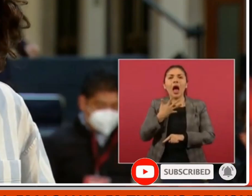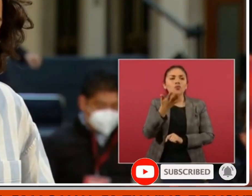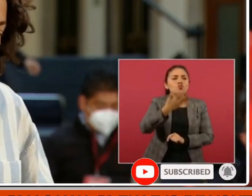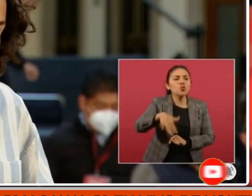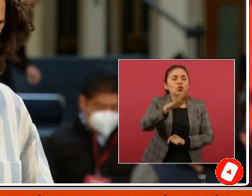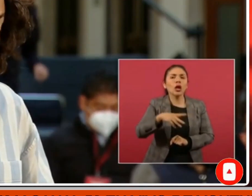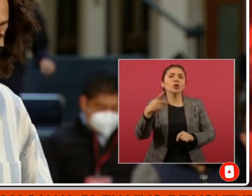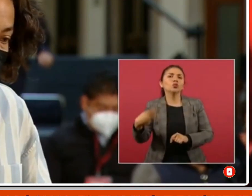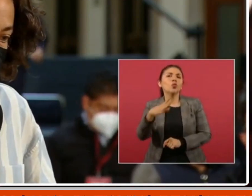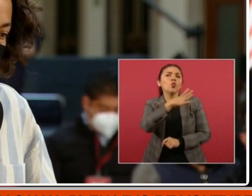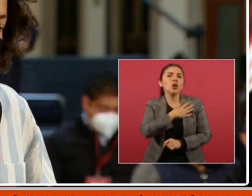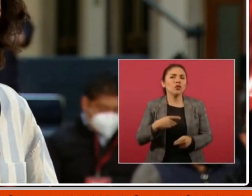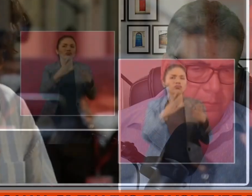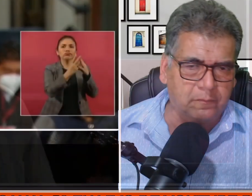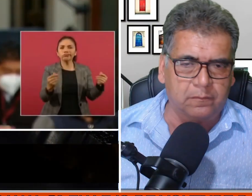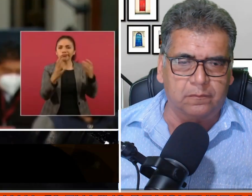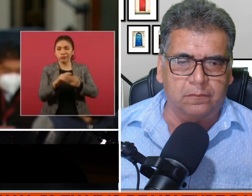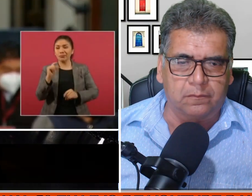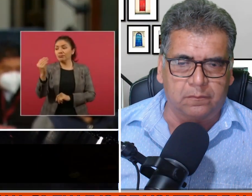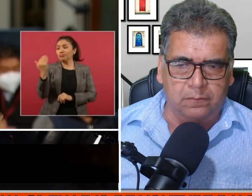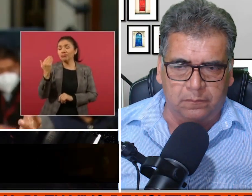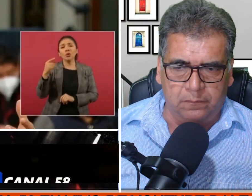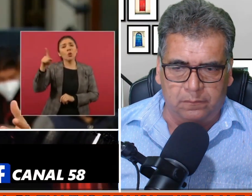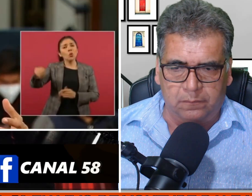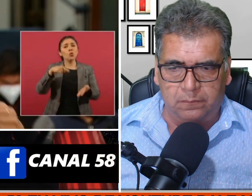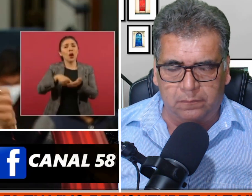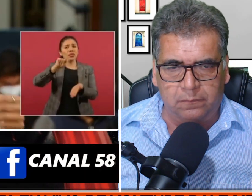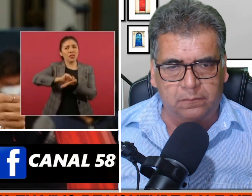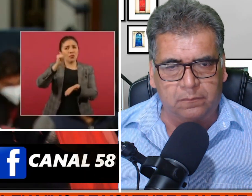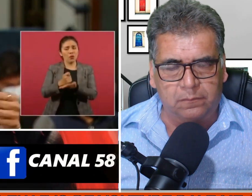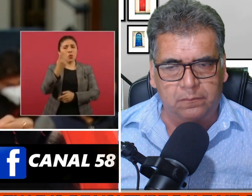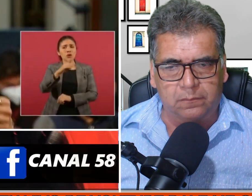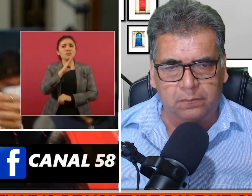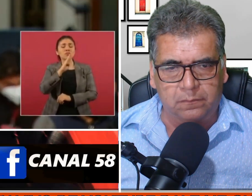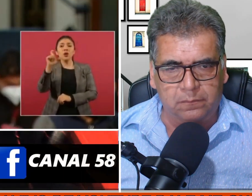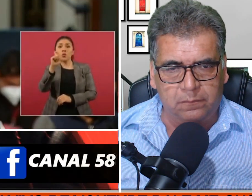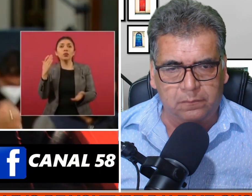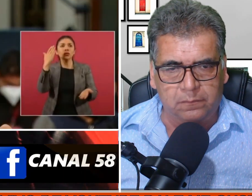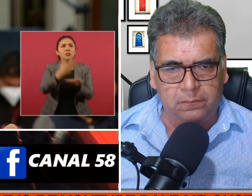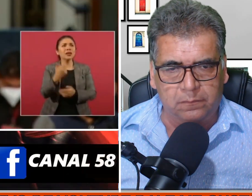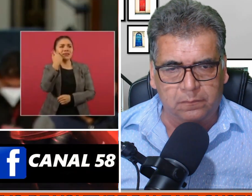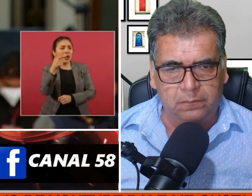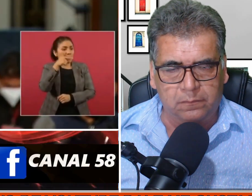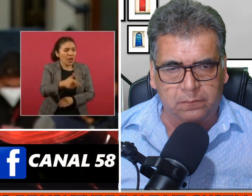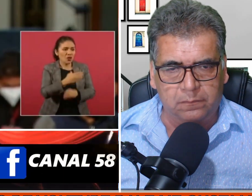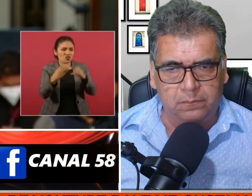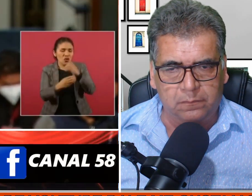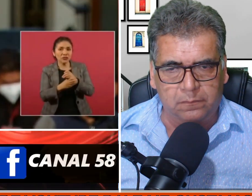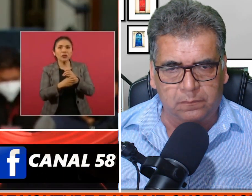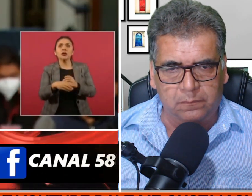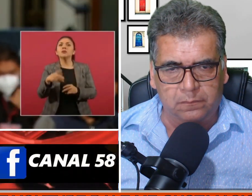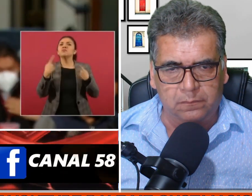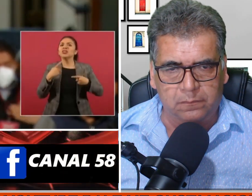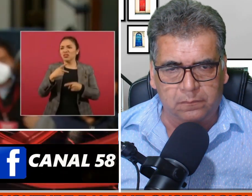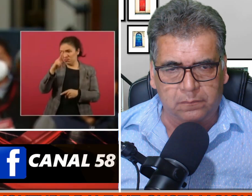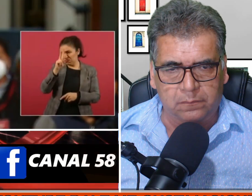En estos diez días, en Tamaulipas, una mamá me dijo que está amenazada cada vez que va a las fosas clandestinas para buscar a su hijo. En Nuevo